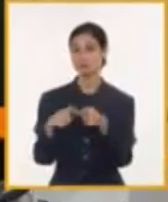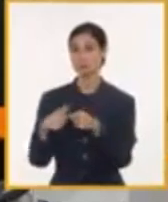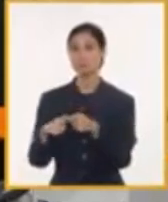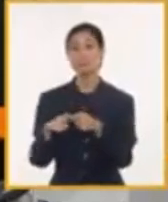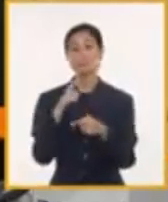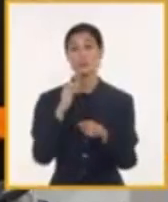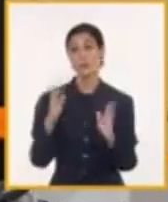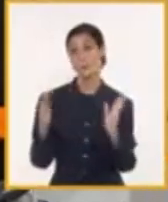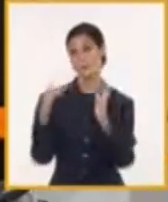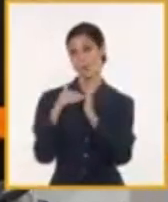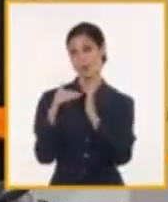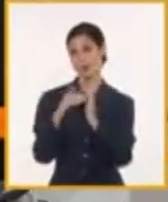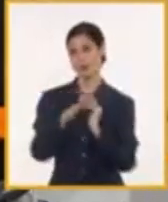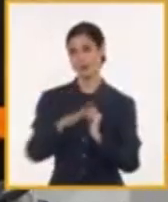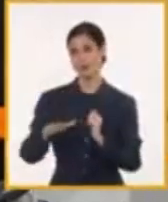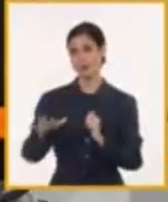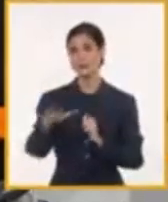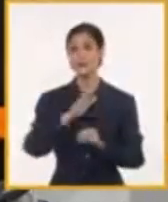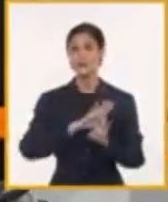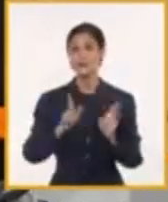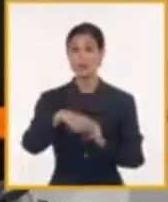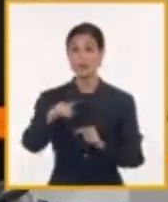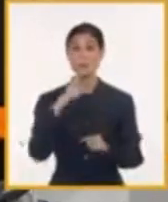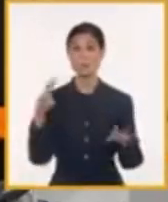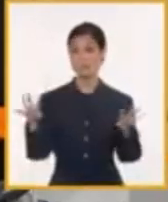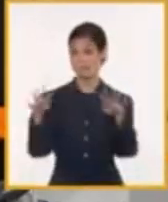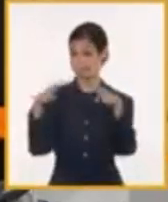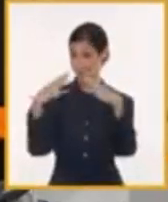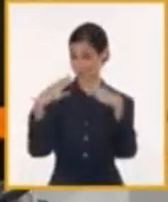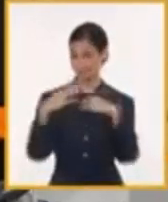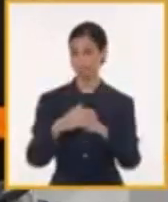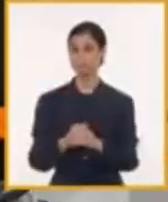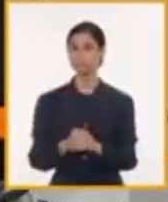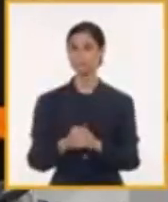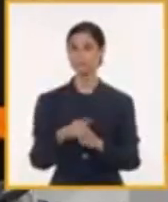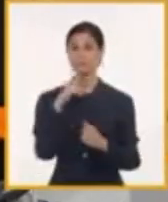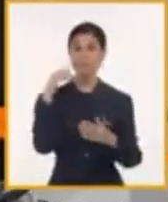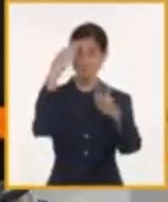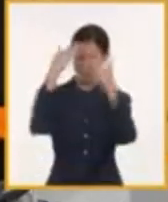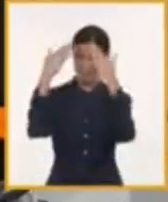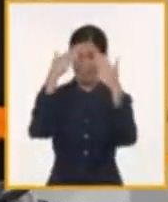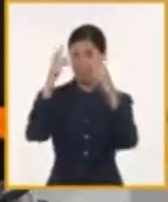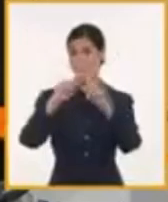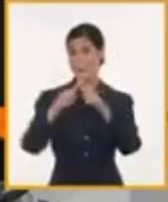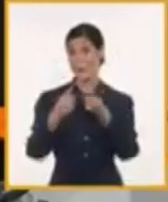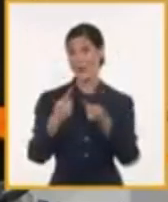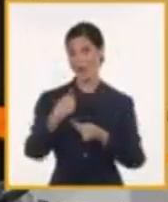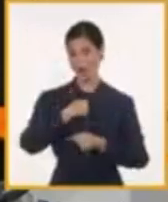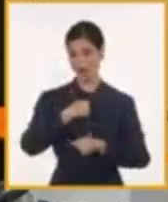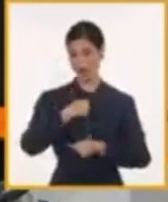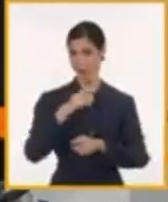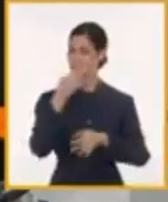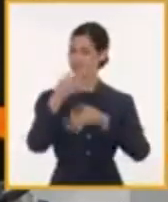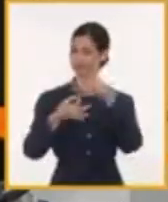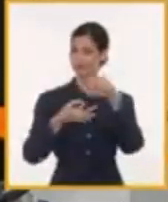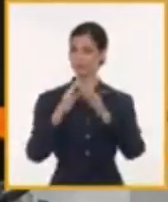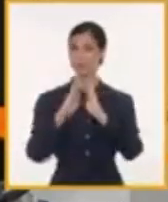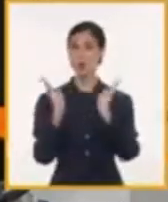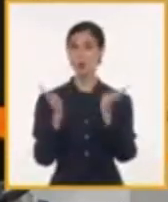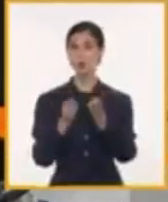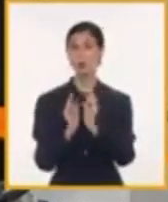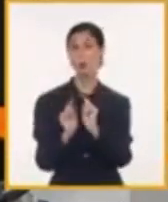y radioyentes que nos están escuchando. Agradecer la oportunidad de poder expresar los